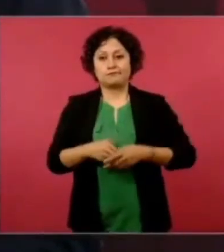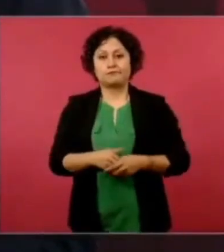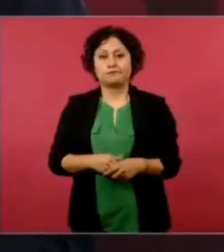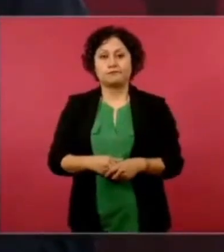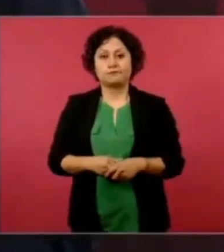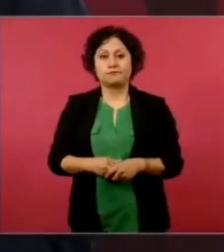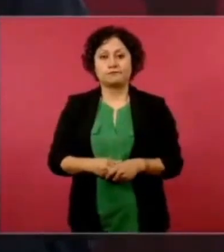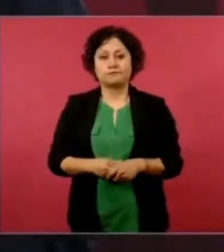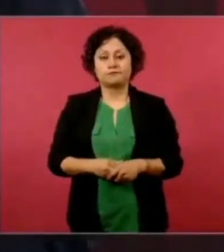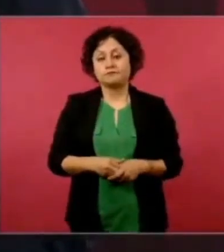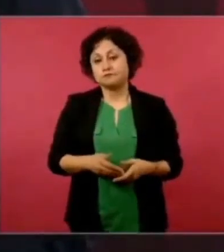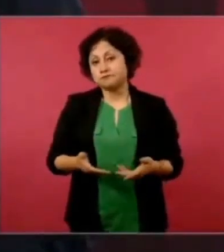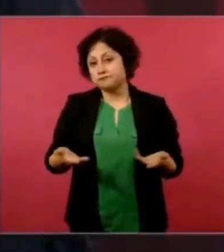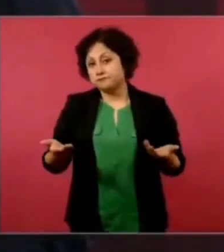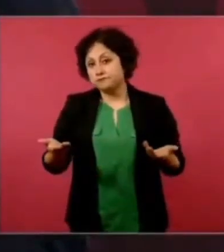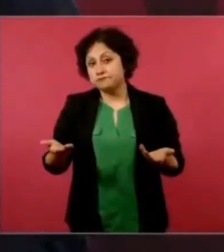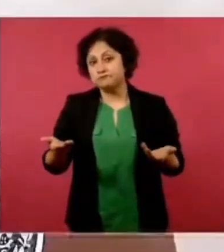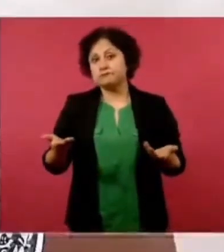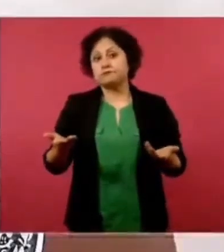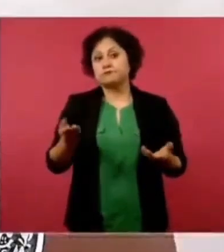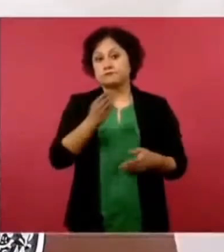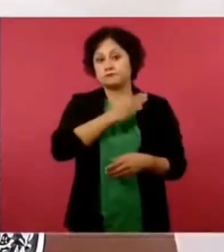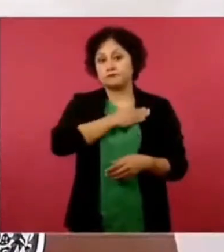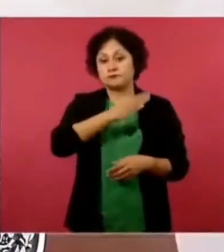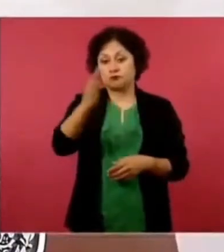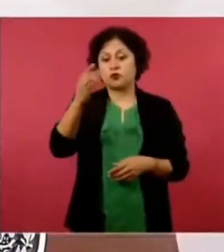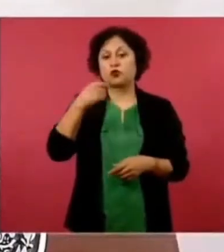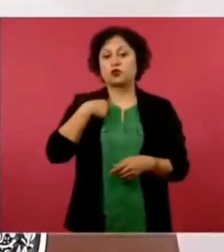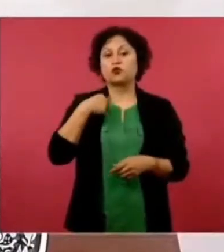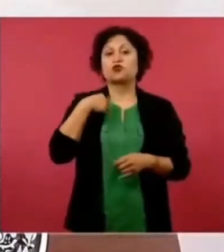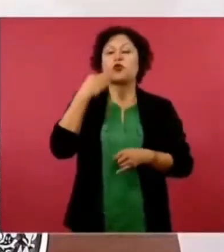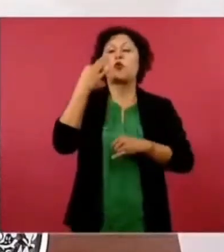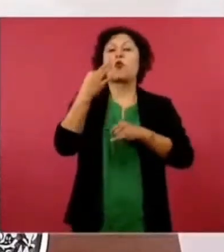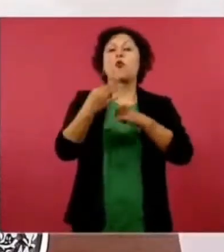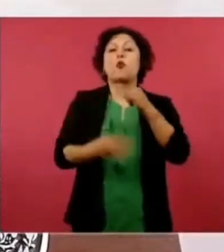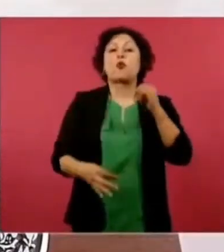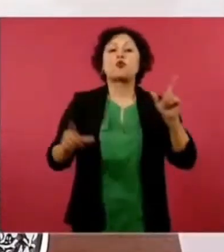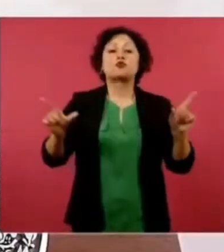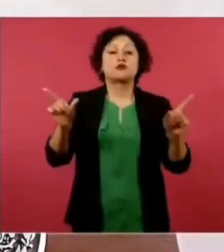Y bueno, termino nada más diciendo algo,